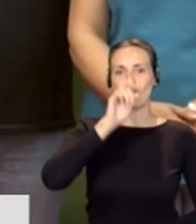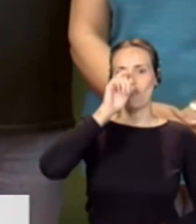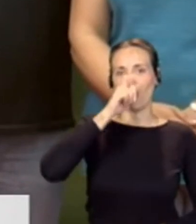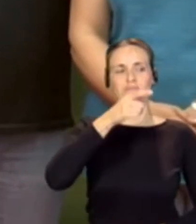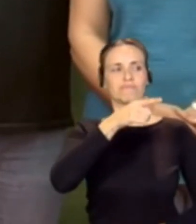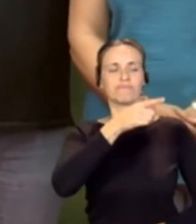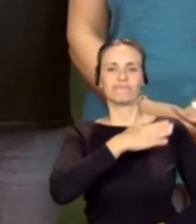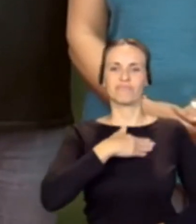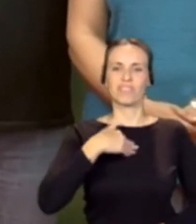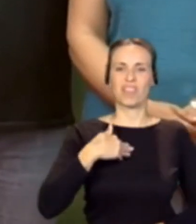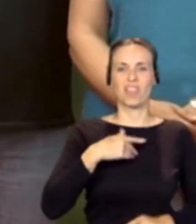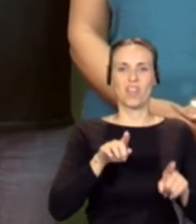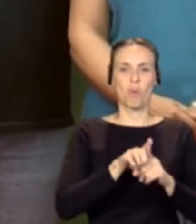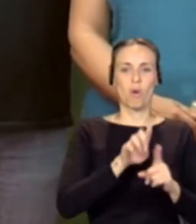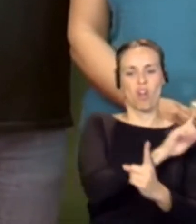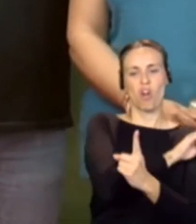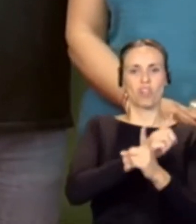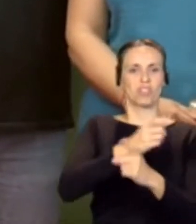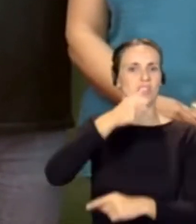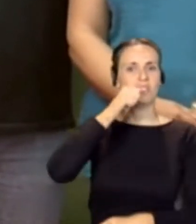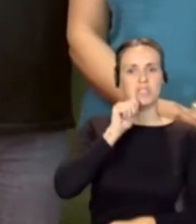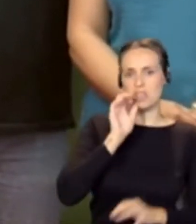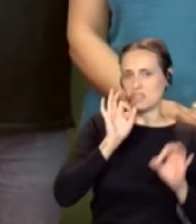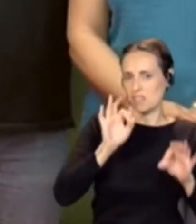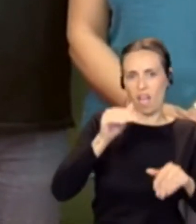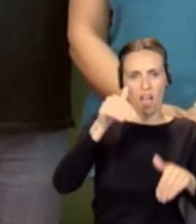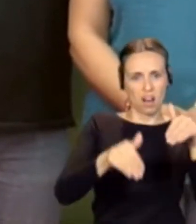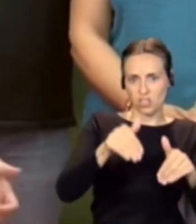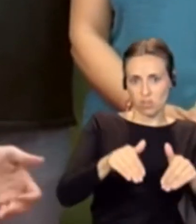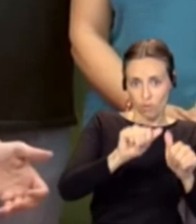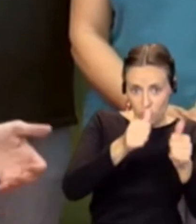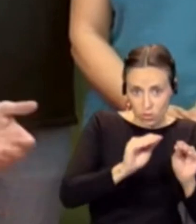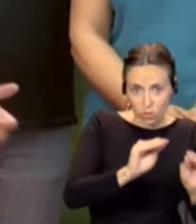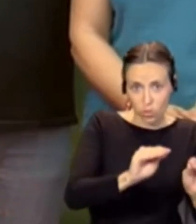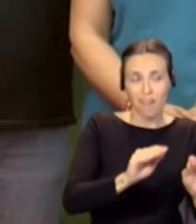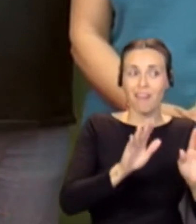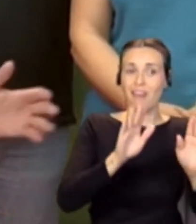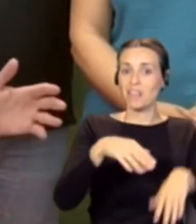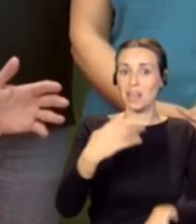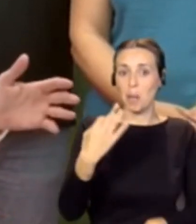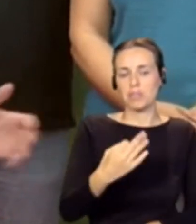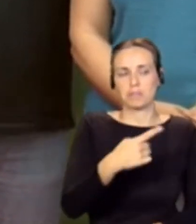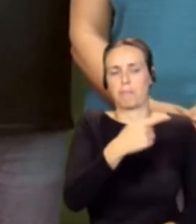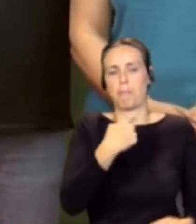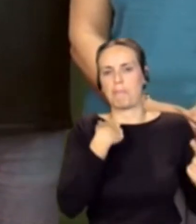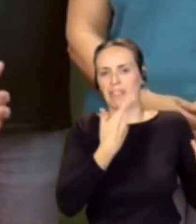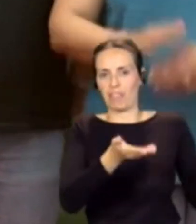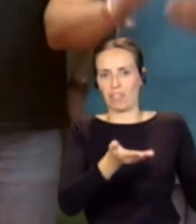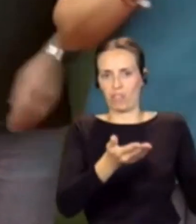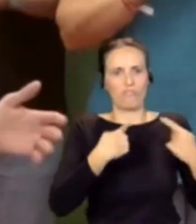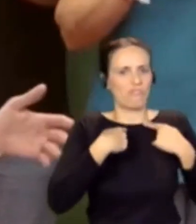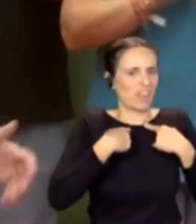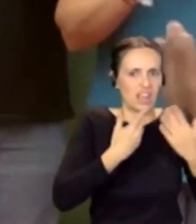como un plebiscito contra el presidente del gobierno. Está clarísimo que el plebiscito lo ha perdido. Ha sido un fracaso.